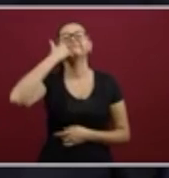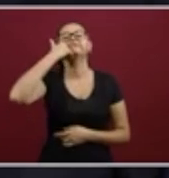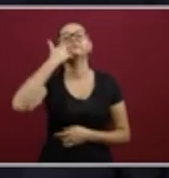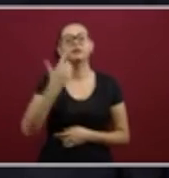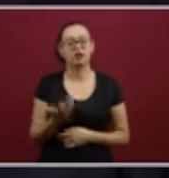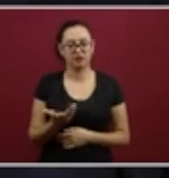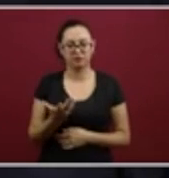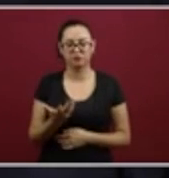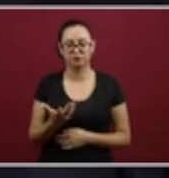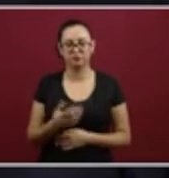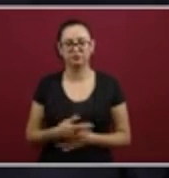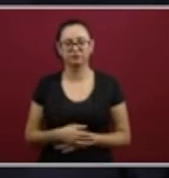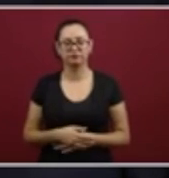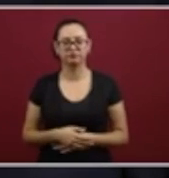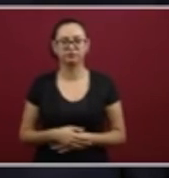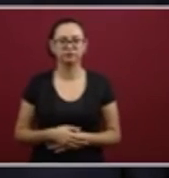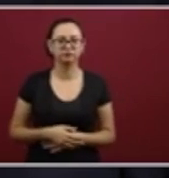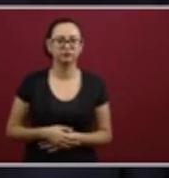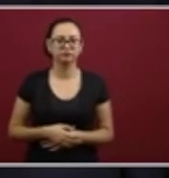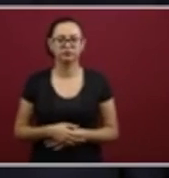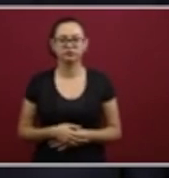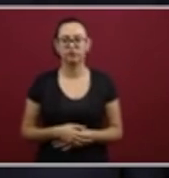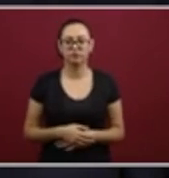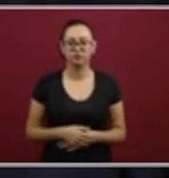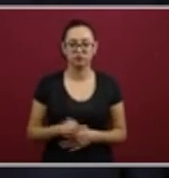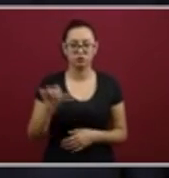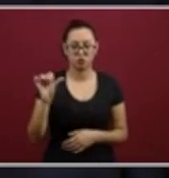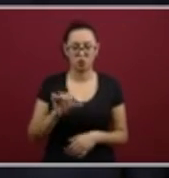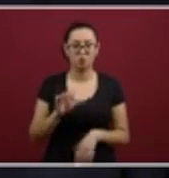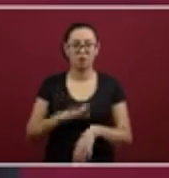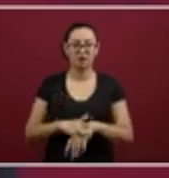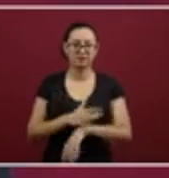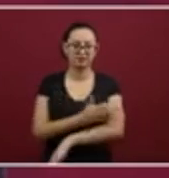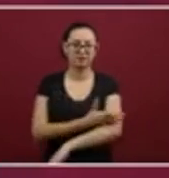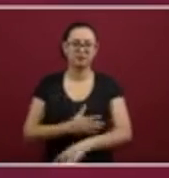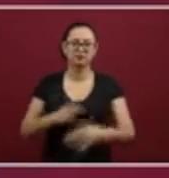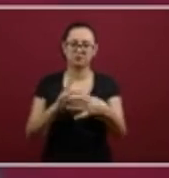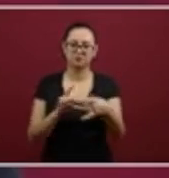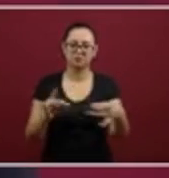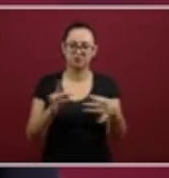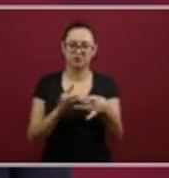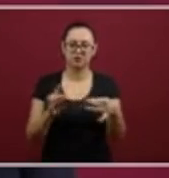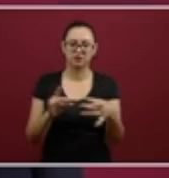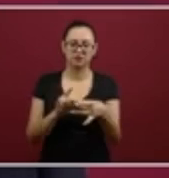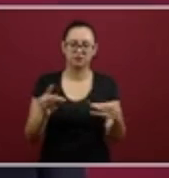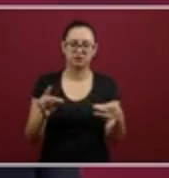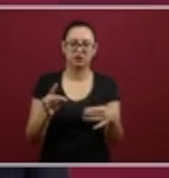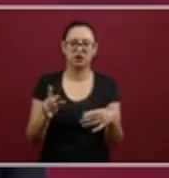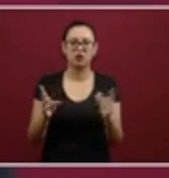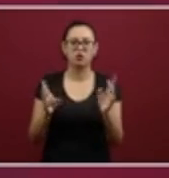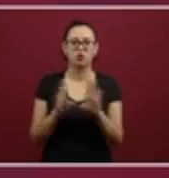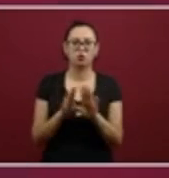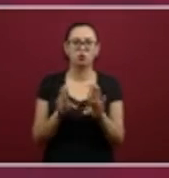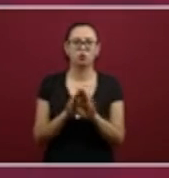tomando. Hoy vamos a hablar de eso, de cómo le vamos a quitar